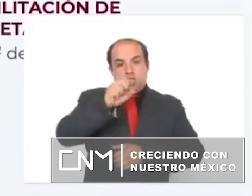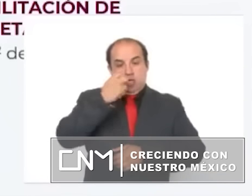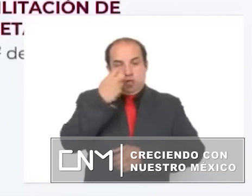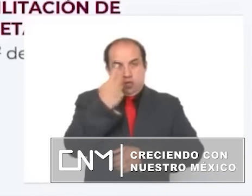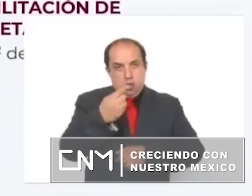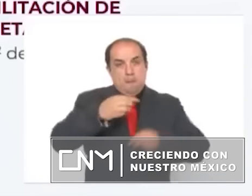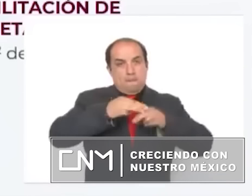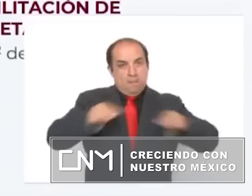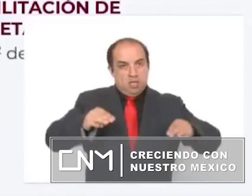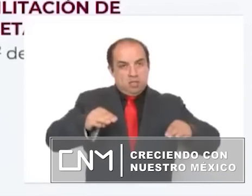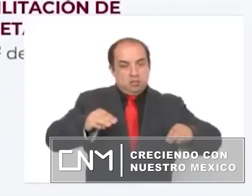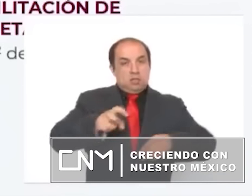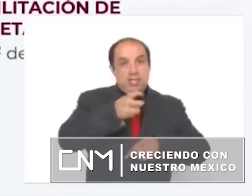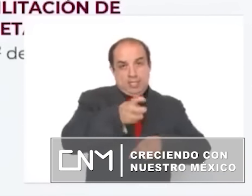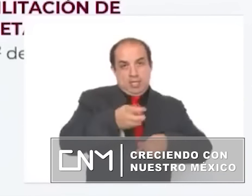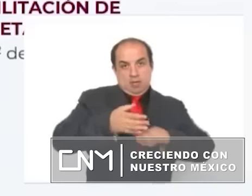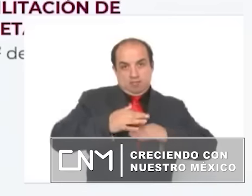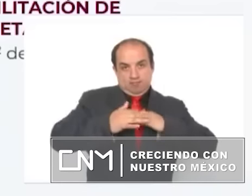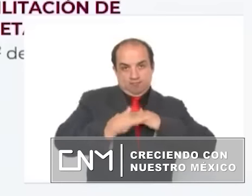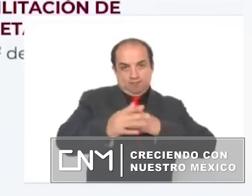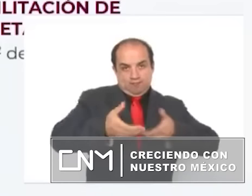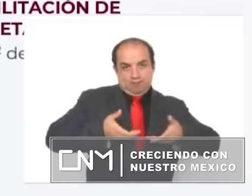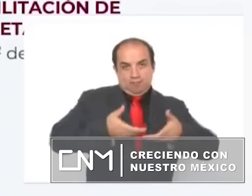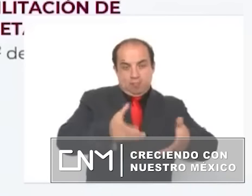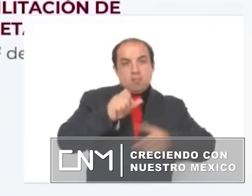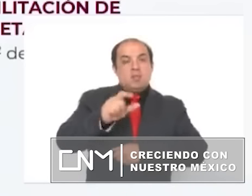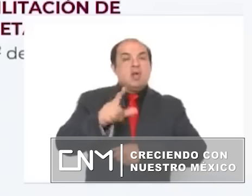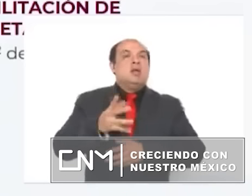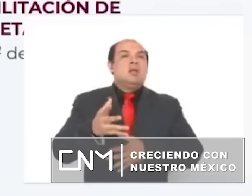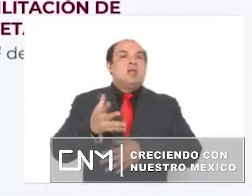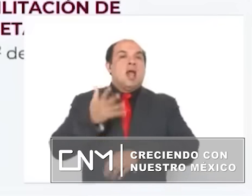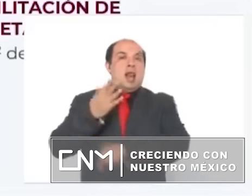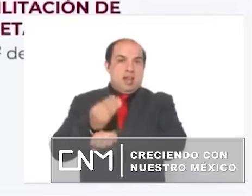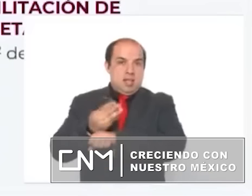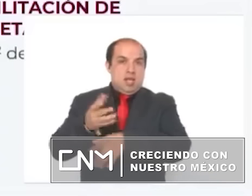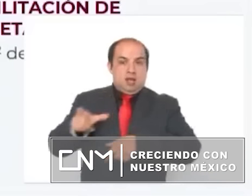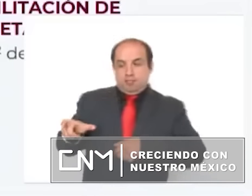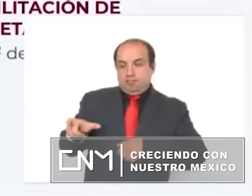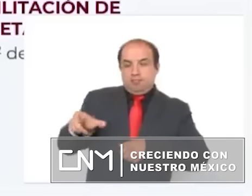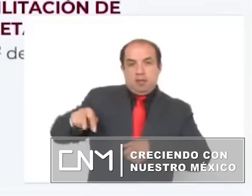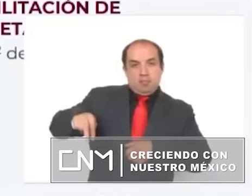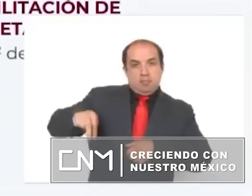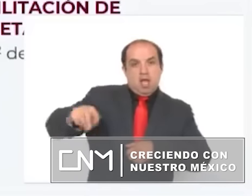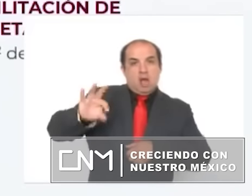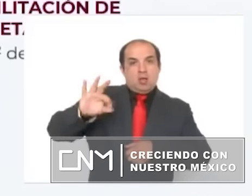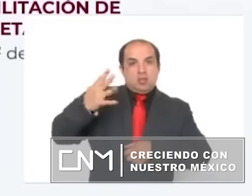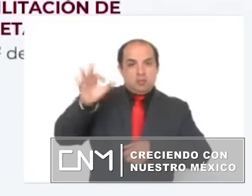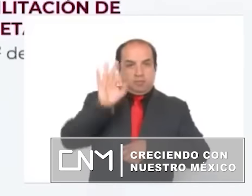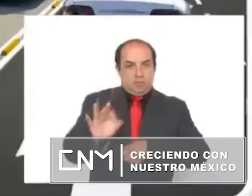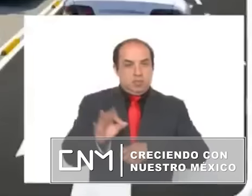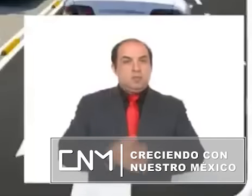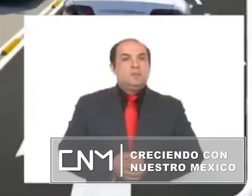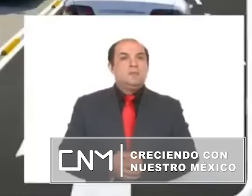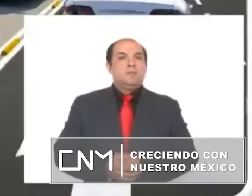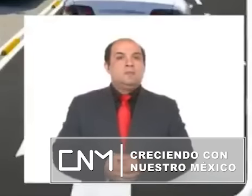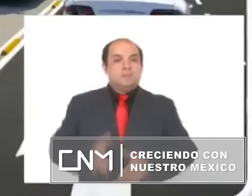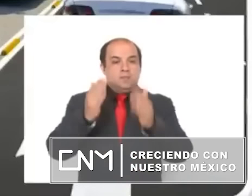asfalto y ya llevamos la rehabilitación de banquetas prácticamente al 45%. La